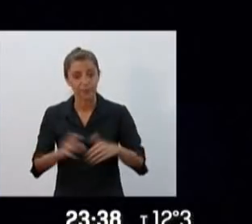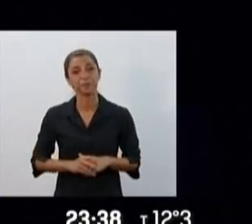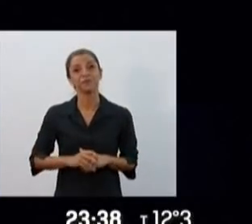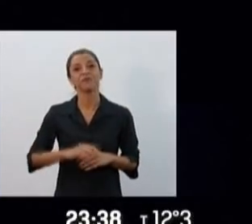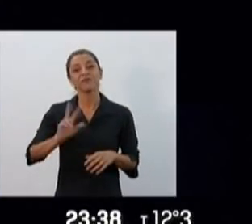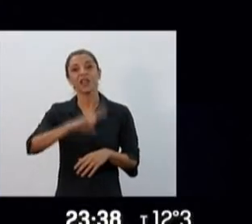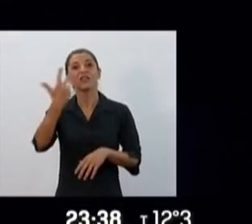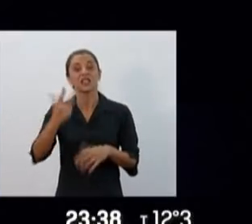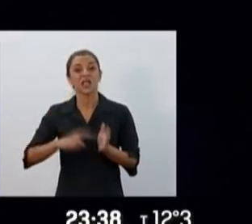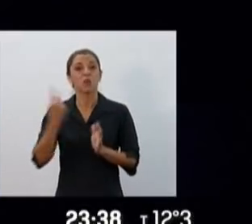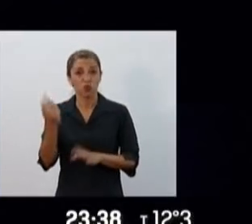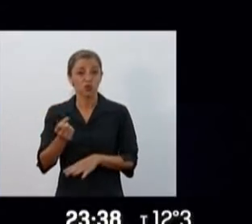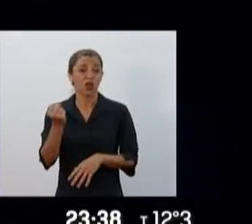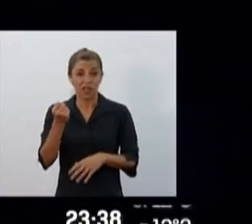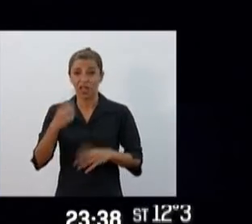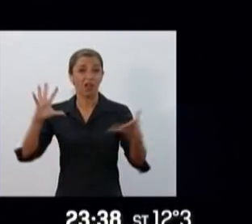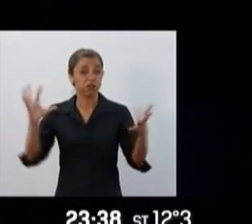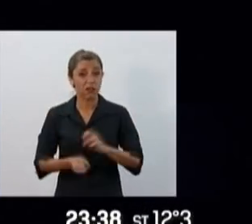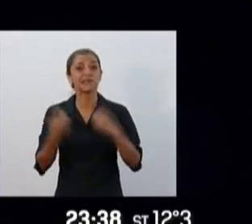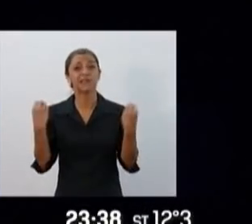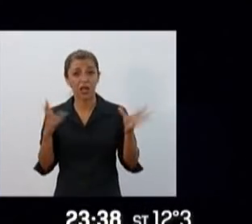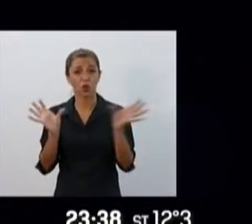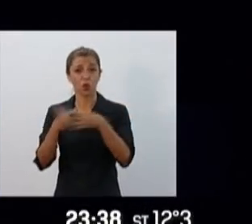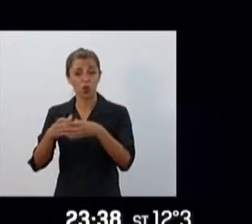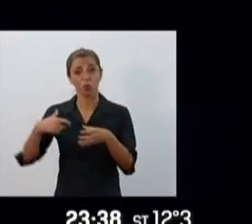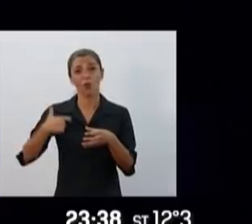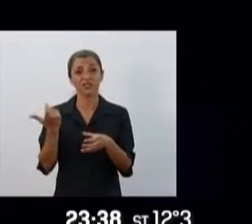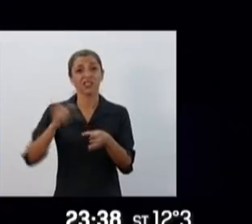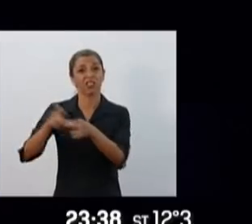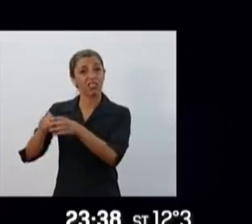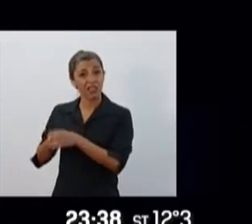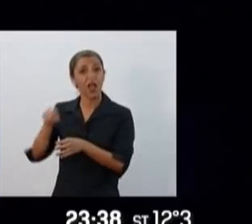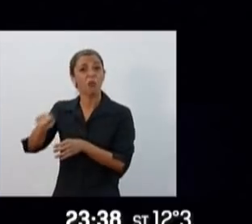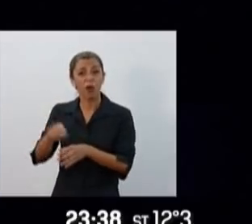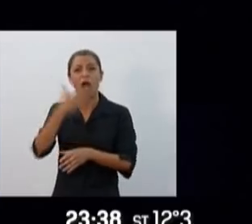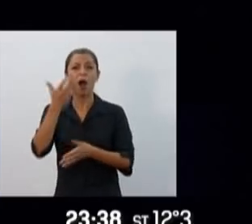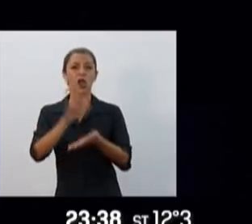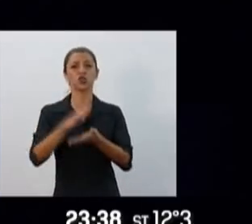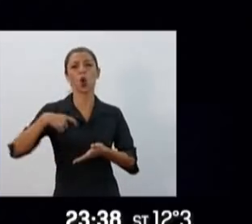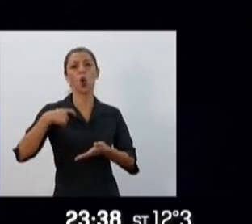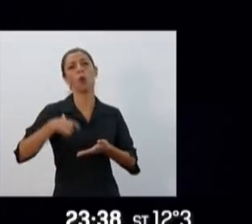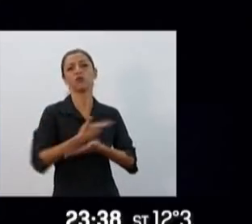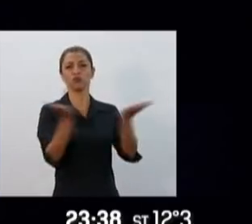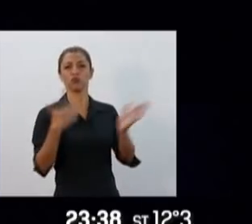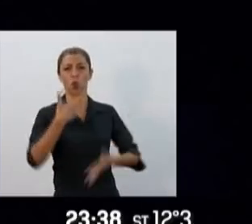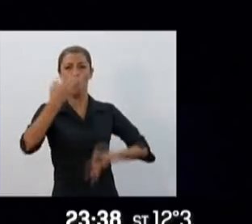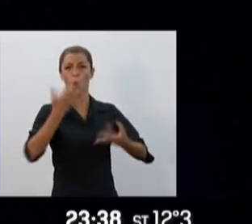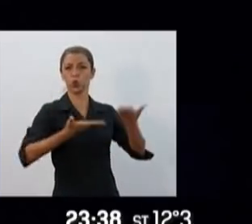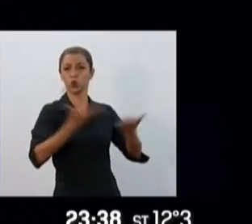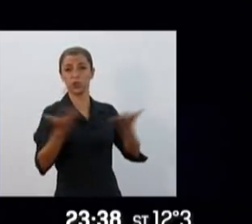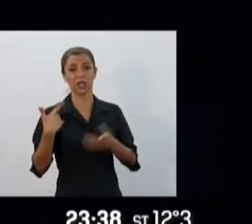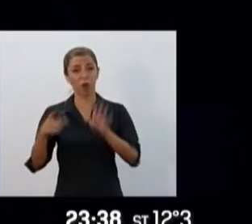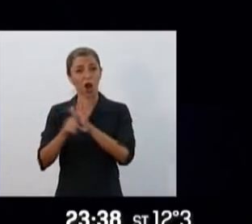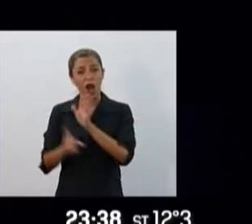tercera corporación que nos devora es la de los sindicalistas, que con el cuento de la justicia social han armado una maraña de leyes laborales cuya